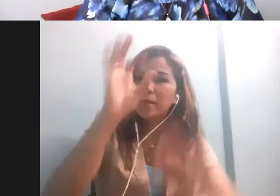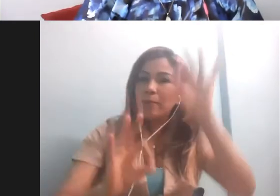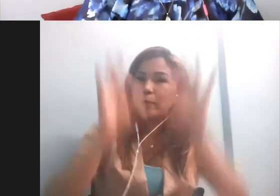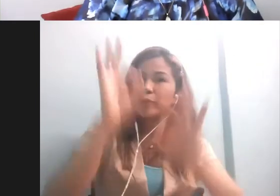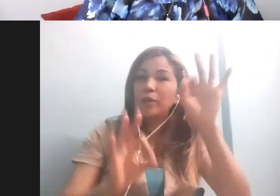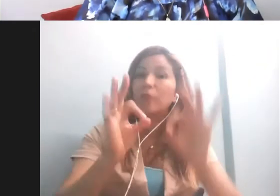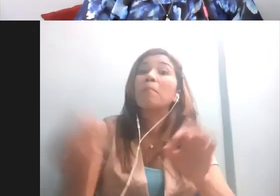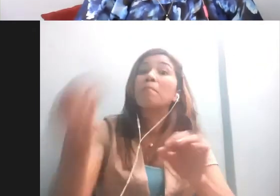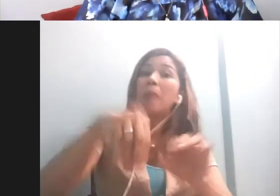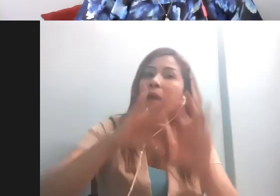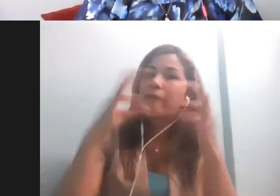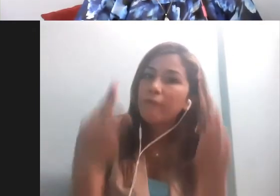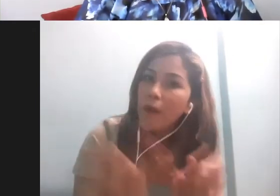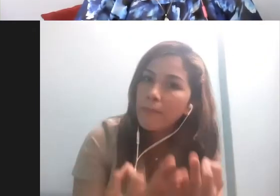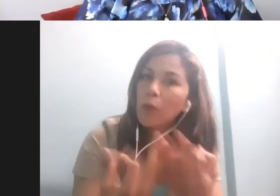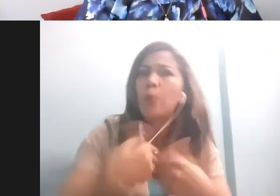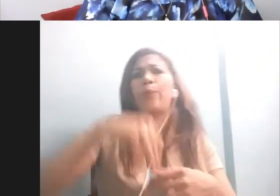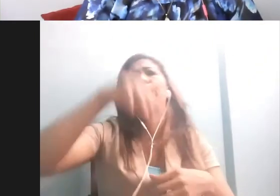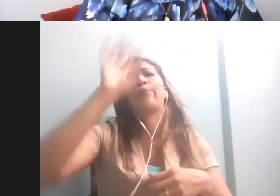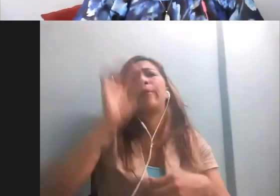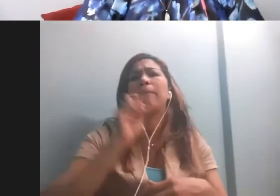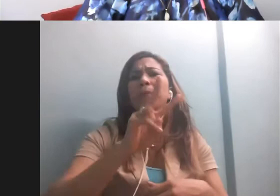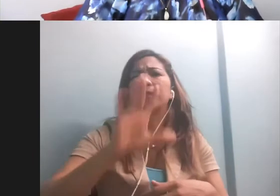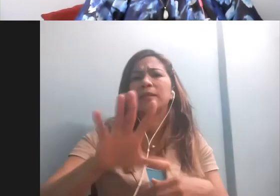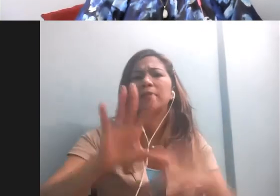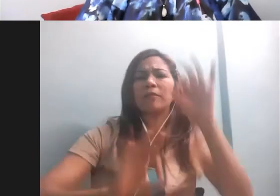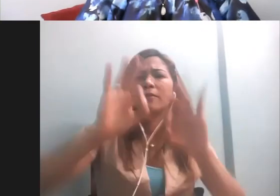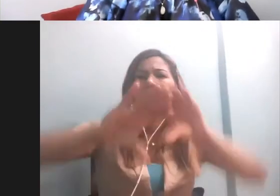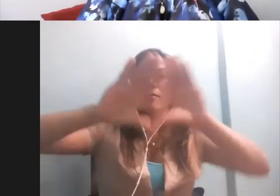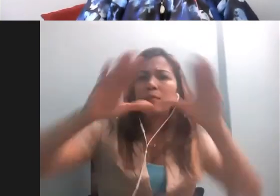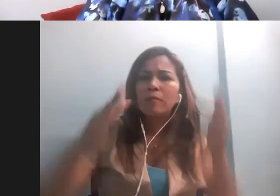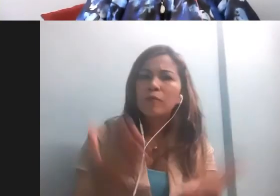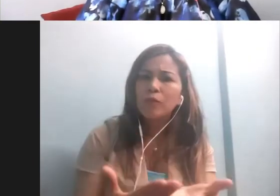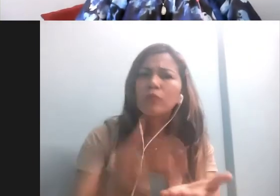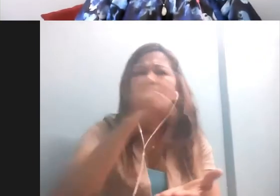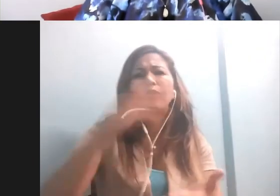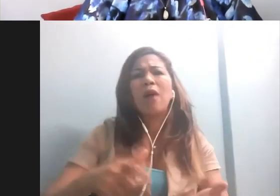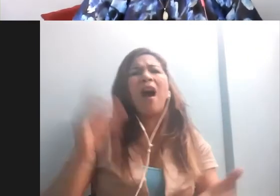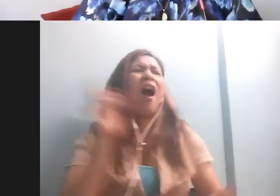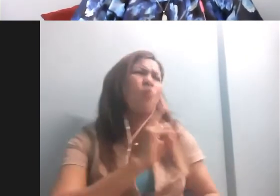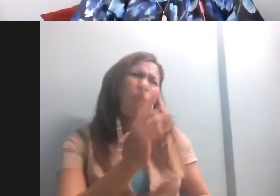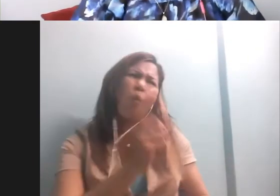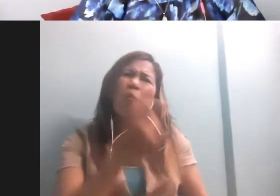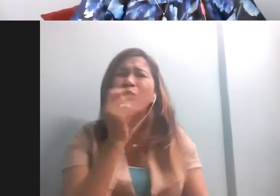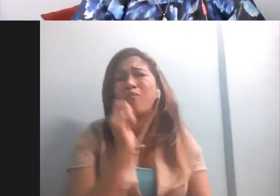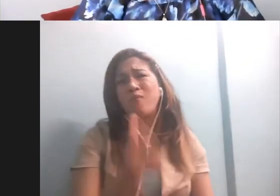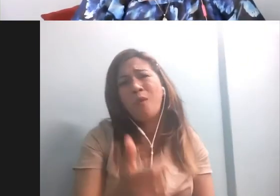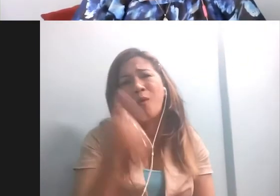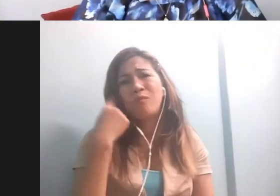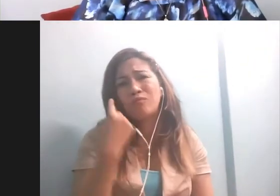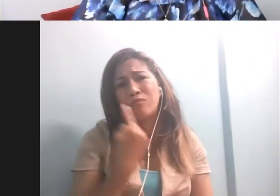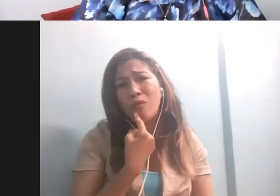todo su entorno, estamos hablando de más de un 25% de la población. Entonces, cuando la gente dice, pero es que no son tantos, yo ya va, un momento. Además